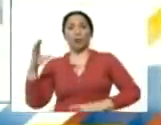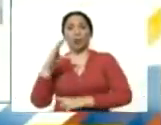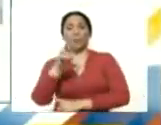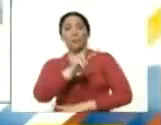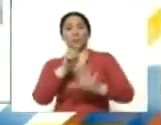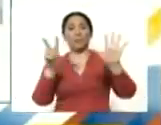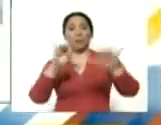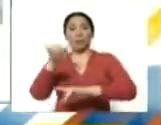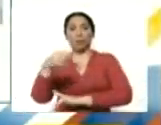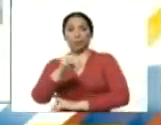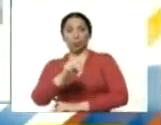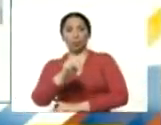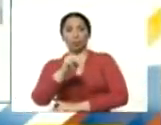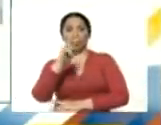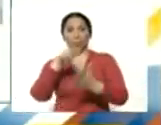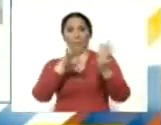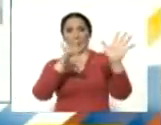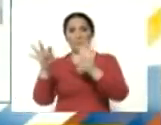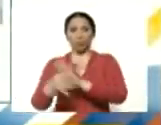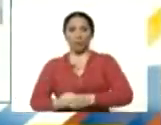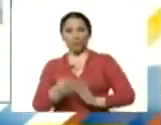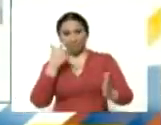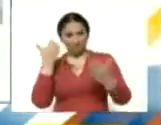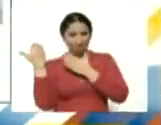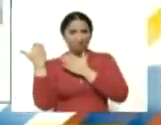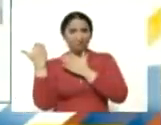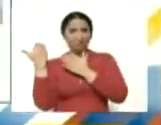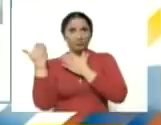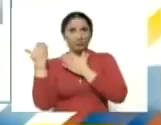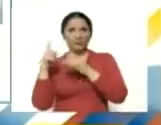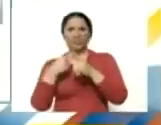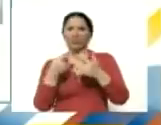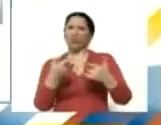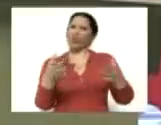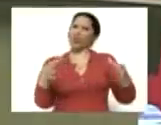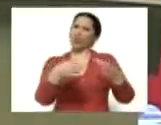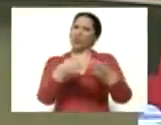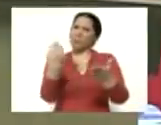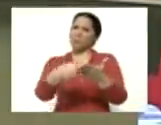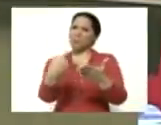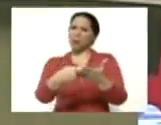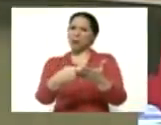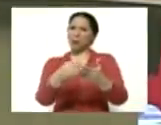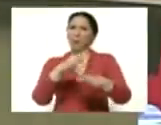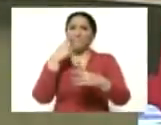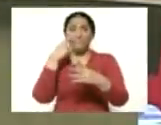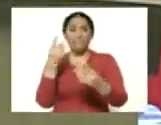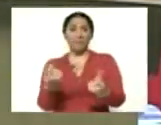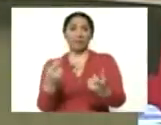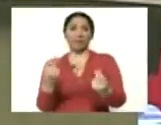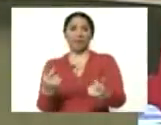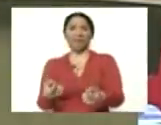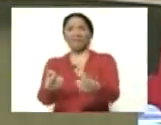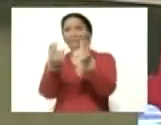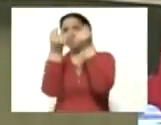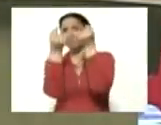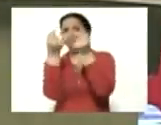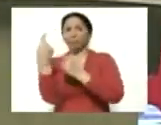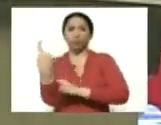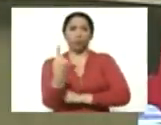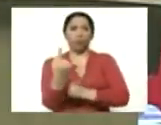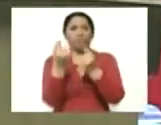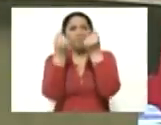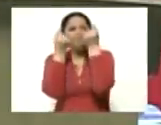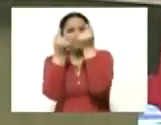de junio del 2019. Así que es el club de donantes que esté pendiente, porque ni un solo, ni